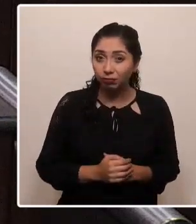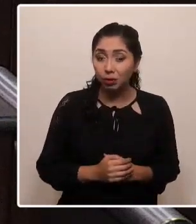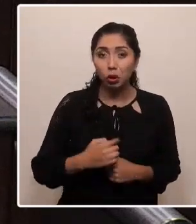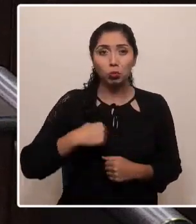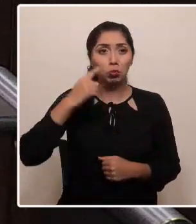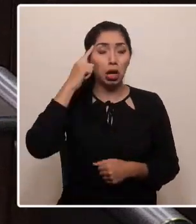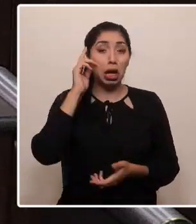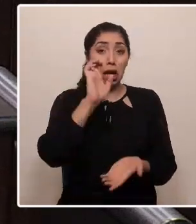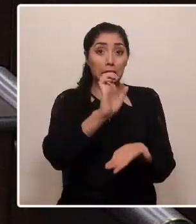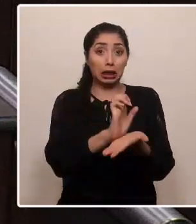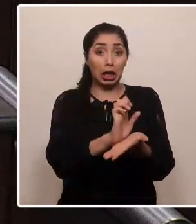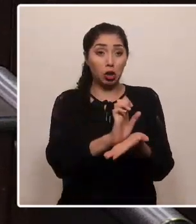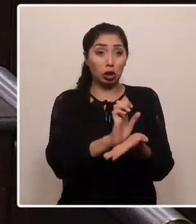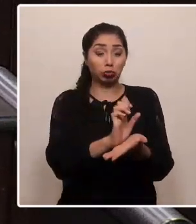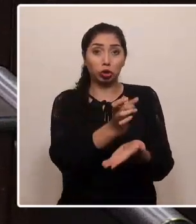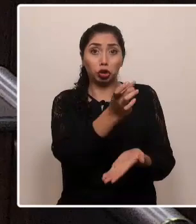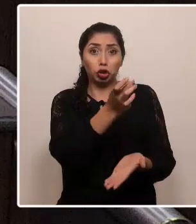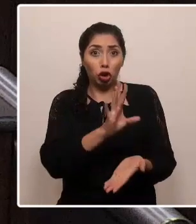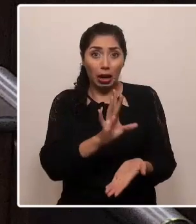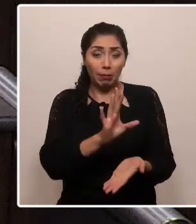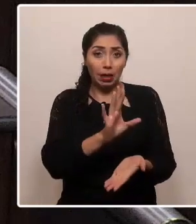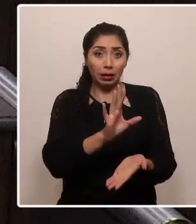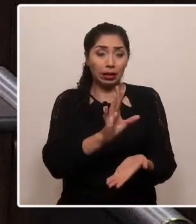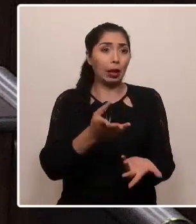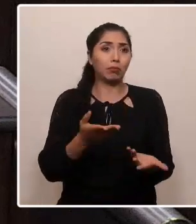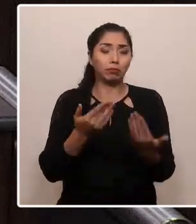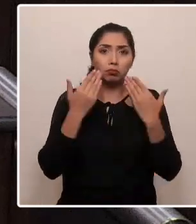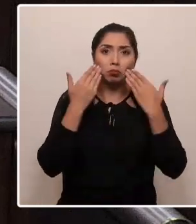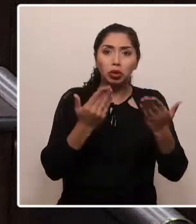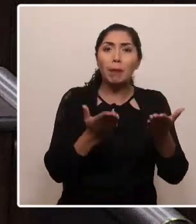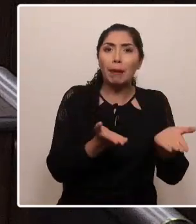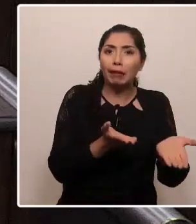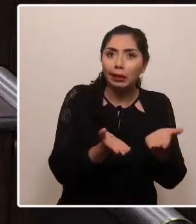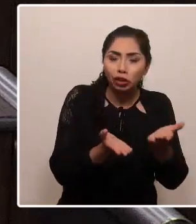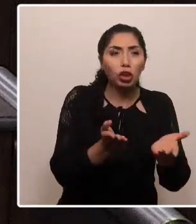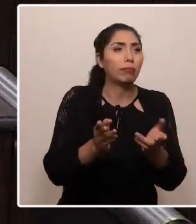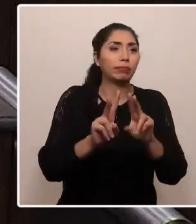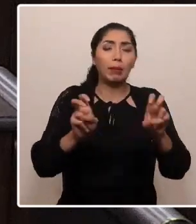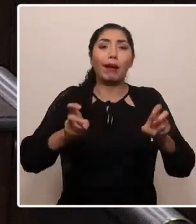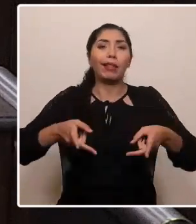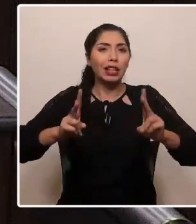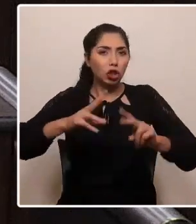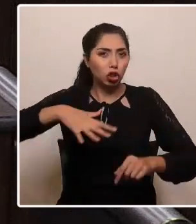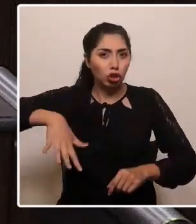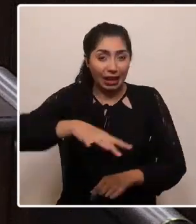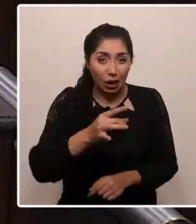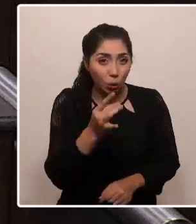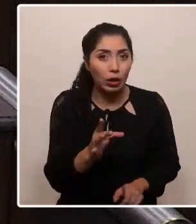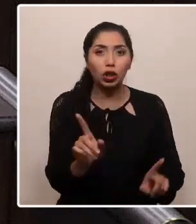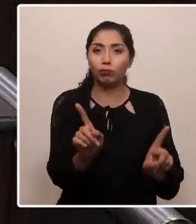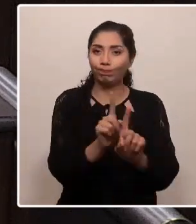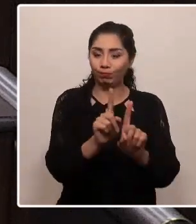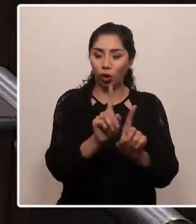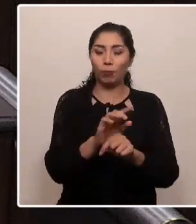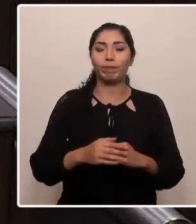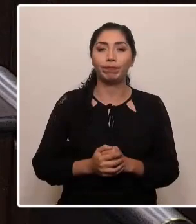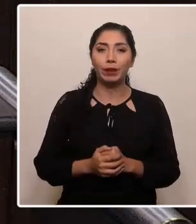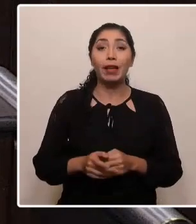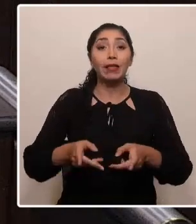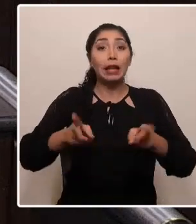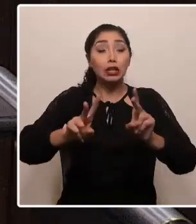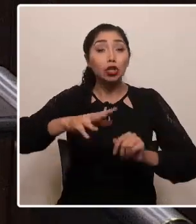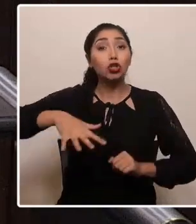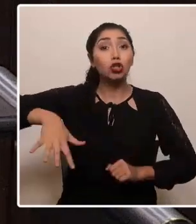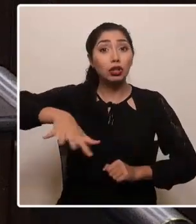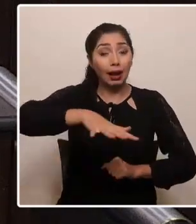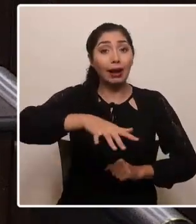ser el proveedor exclusivo de las prestaciones a las que están relacionadas los derechos sociales. La provisión de derechos sociales incumbe